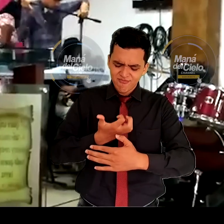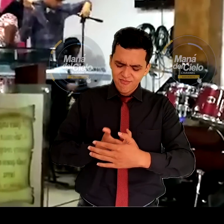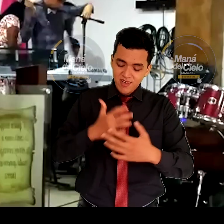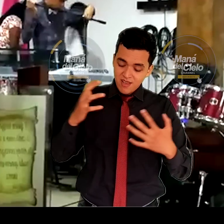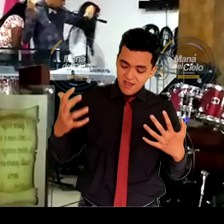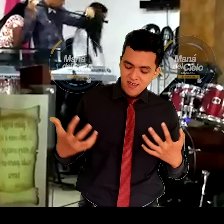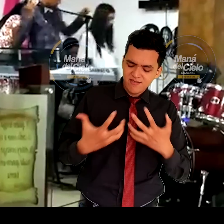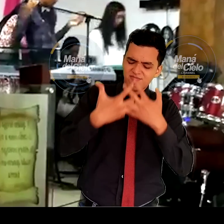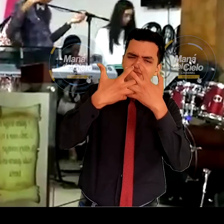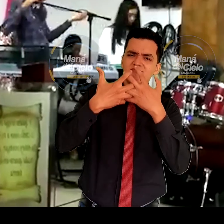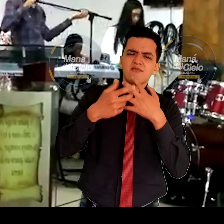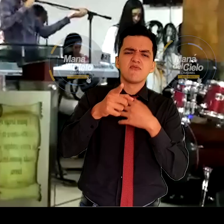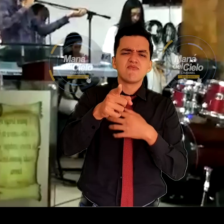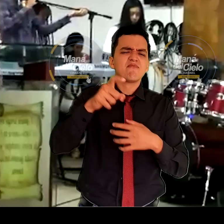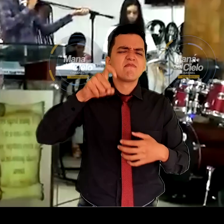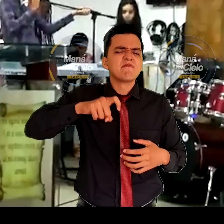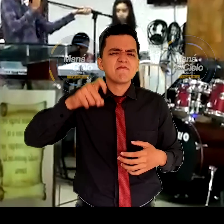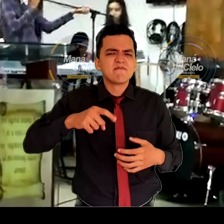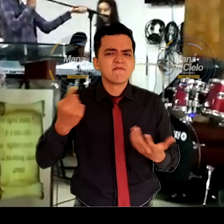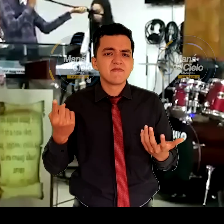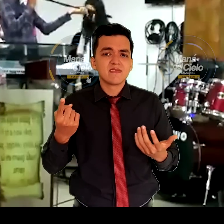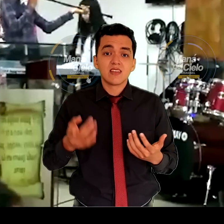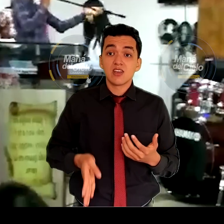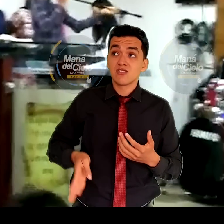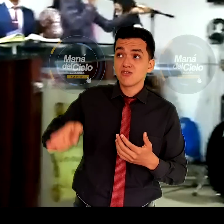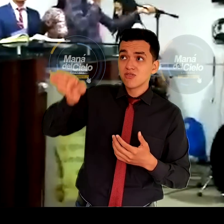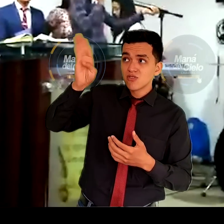altar. ¿Cómo estás orando?